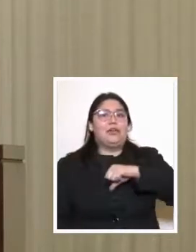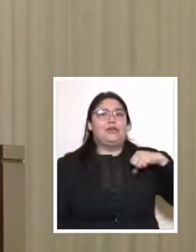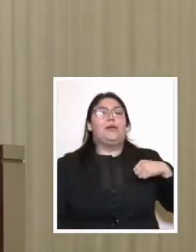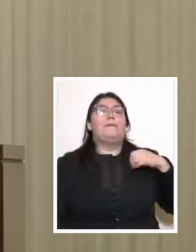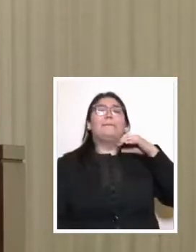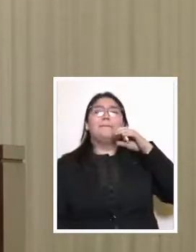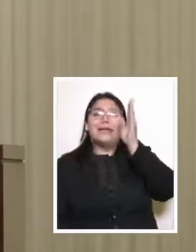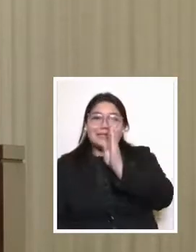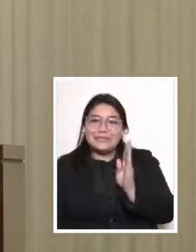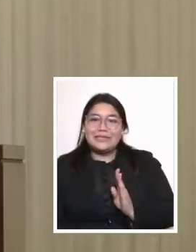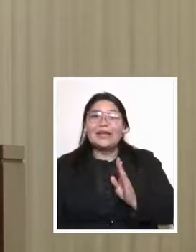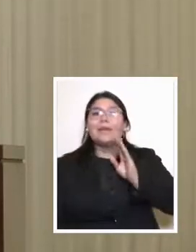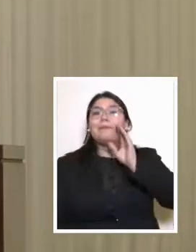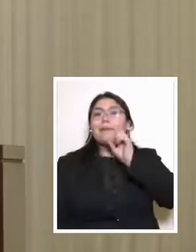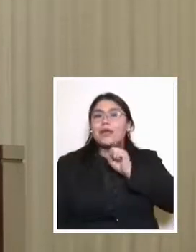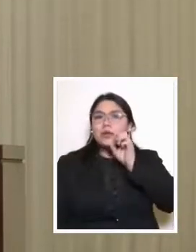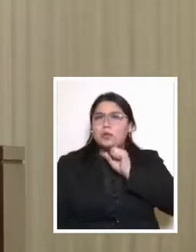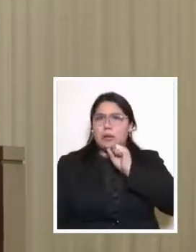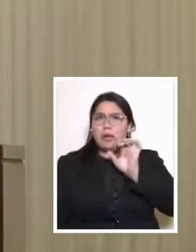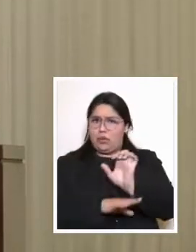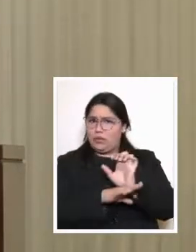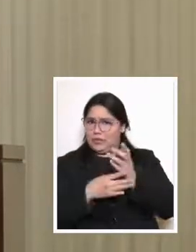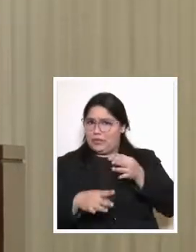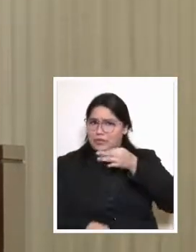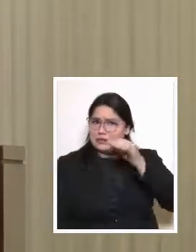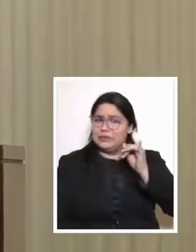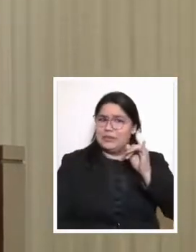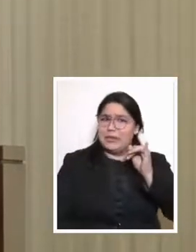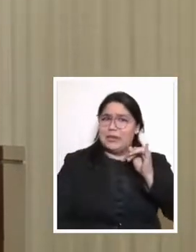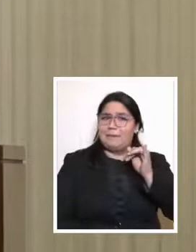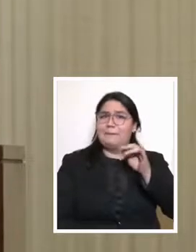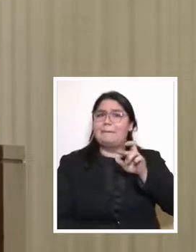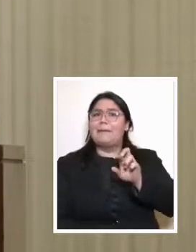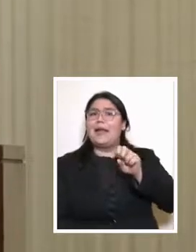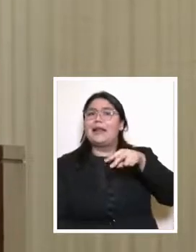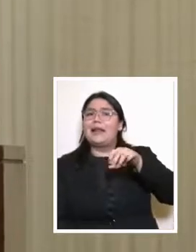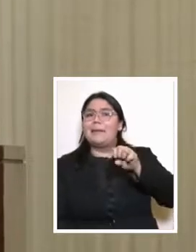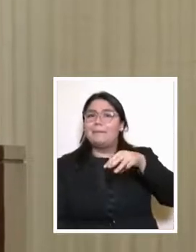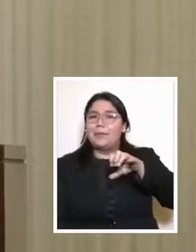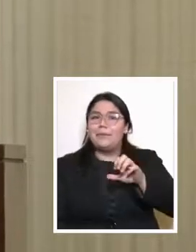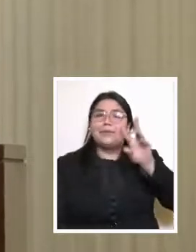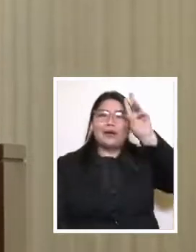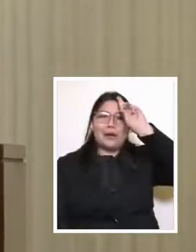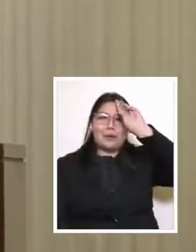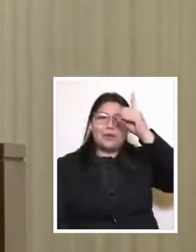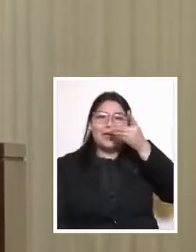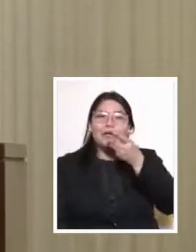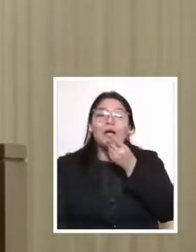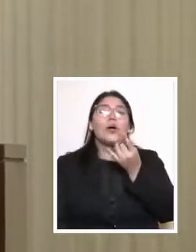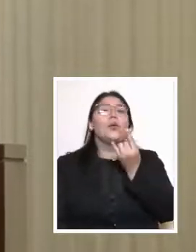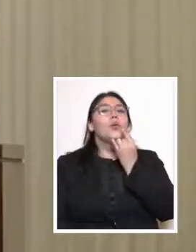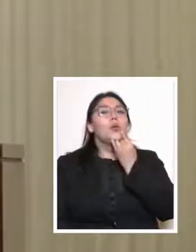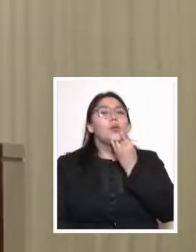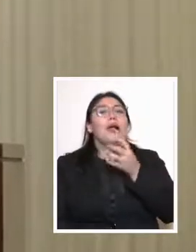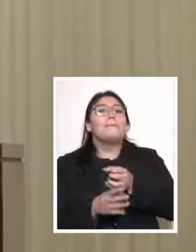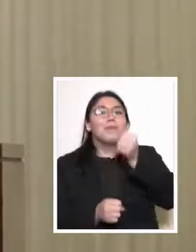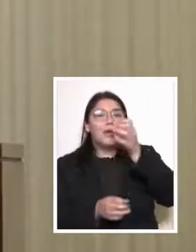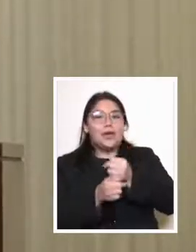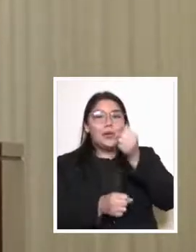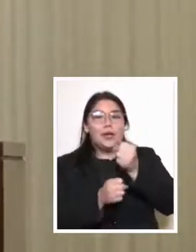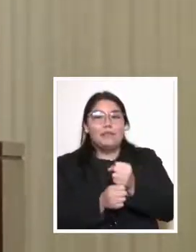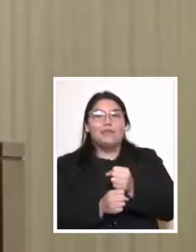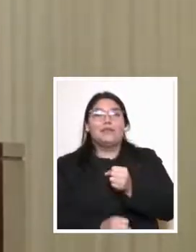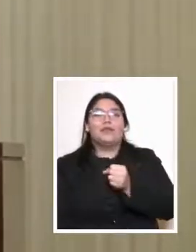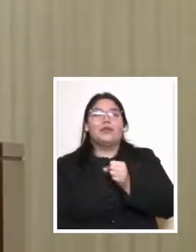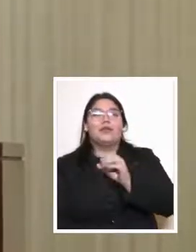Perú, Ecuador, lo dije, ¿no? Panamá, República Dominicana, Uruguay, Paraguay, Costa Rica, Honduras y México.